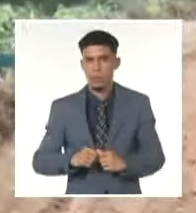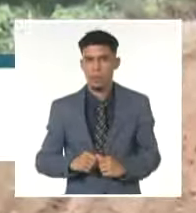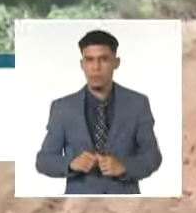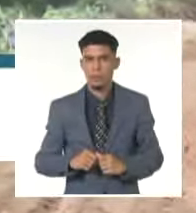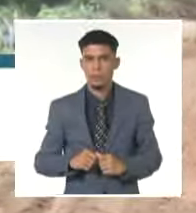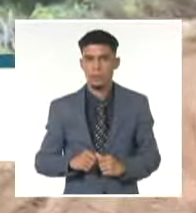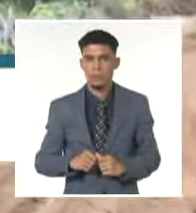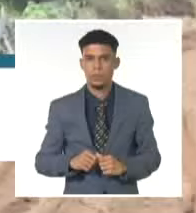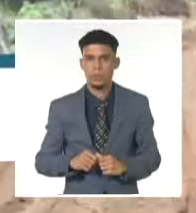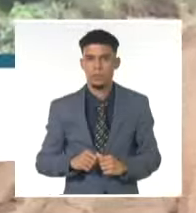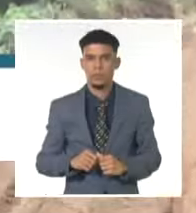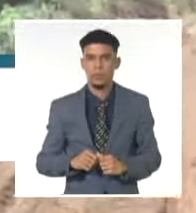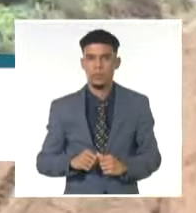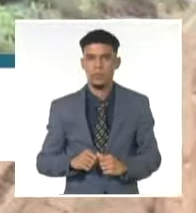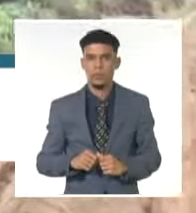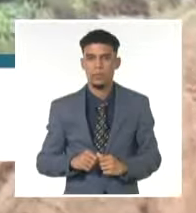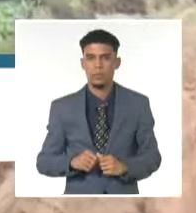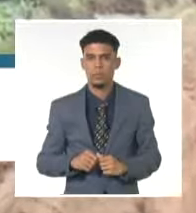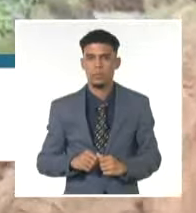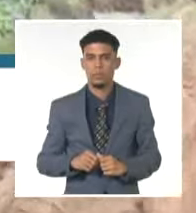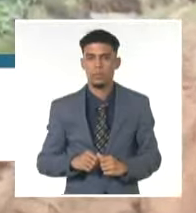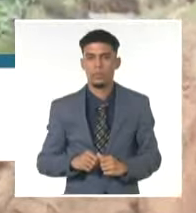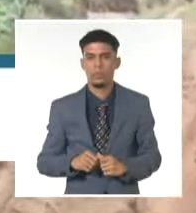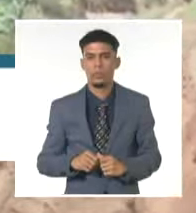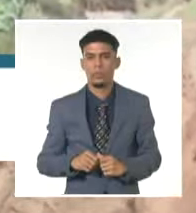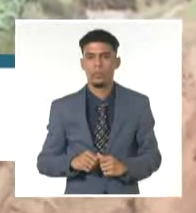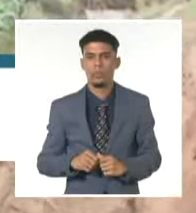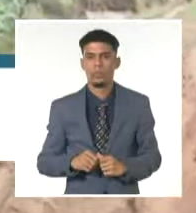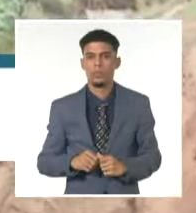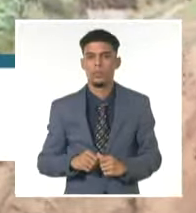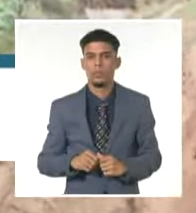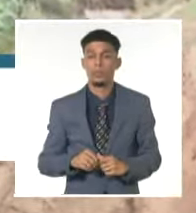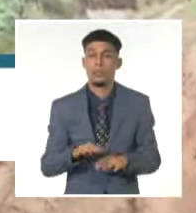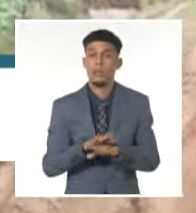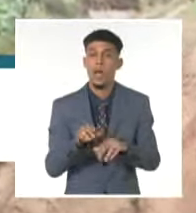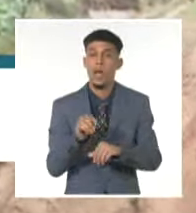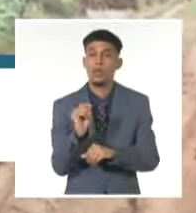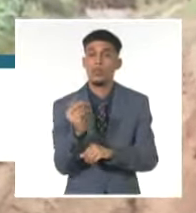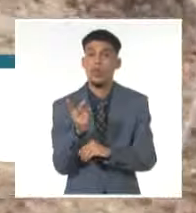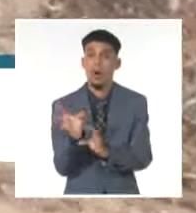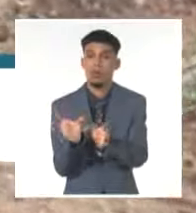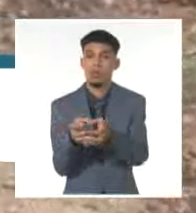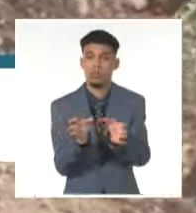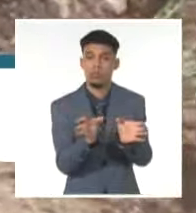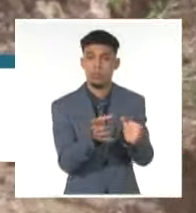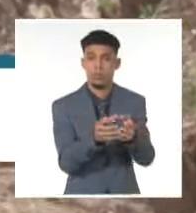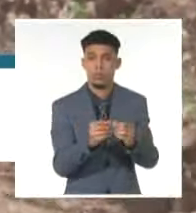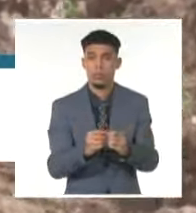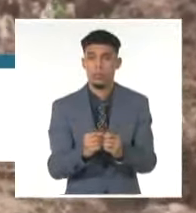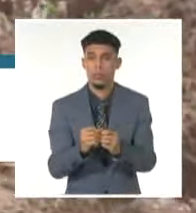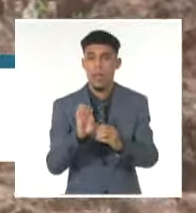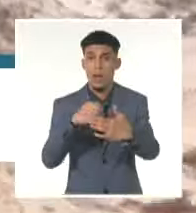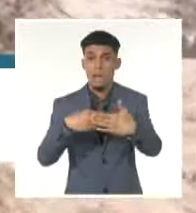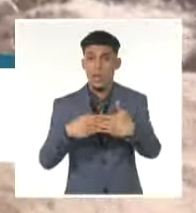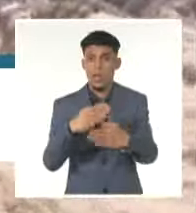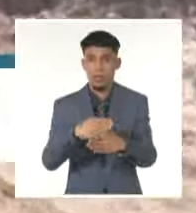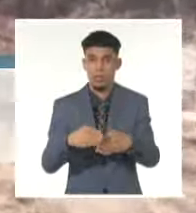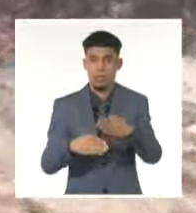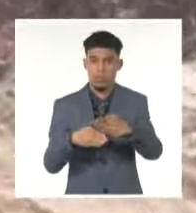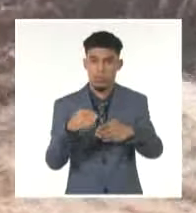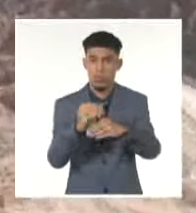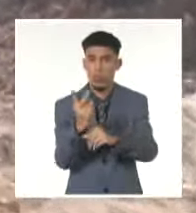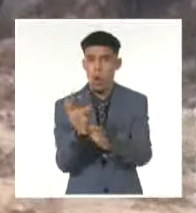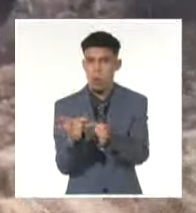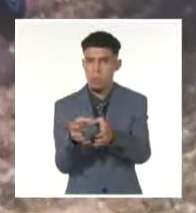para poder transitar. También hay dos brigadas, Telecoy 19 y del ECOI